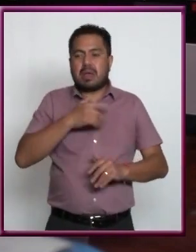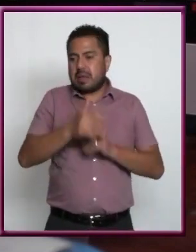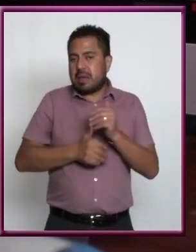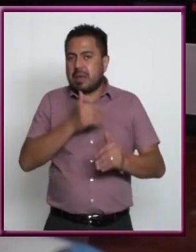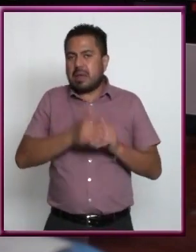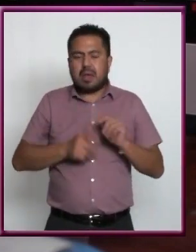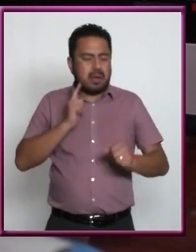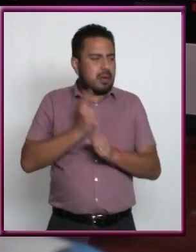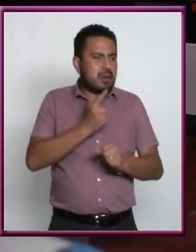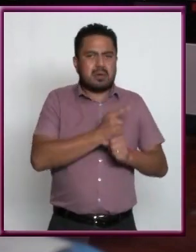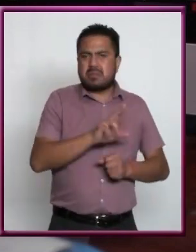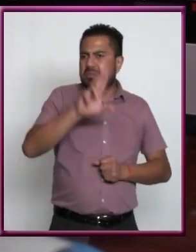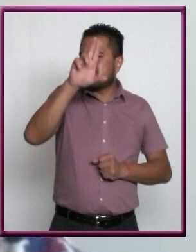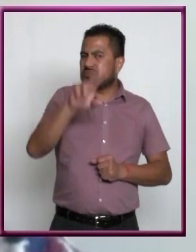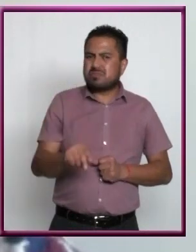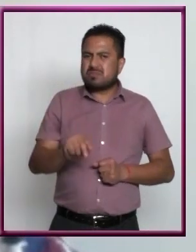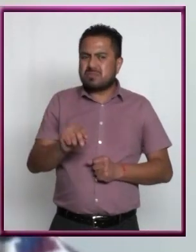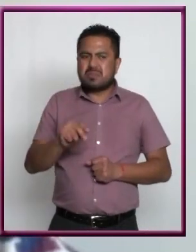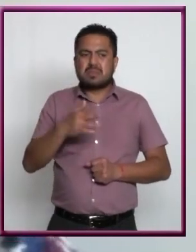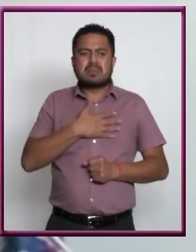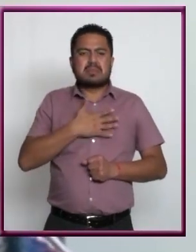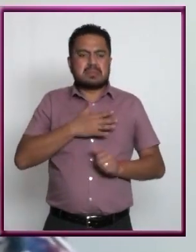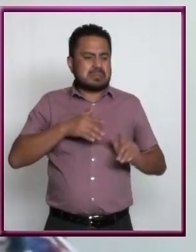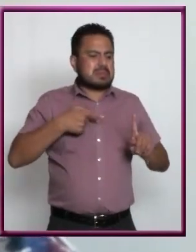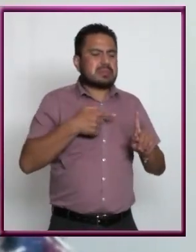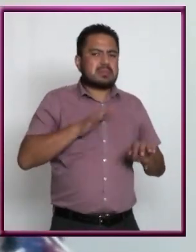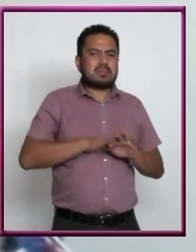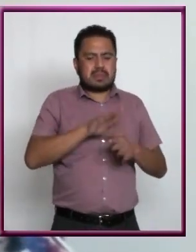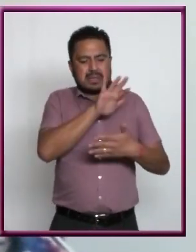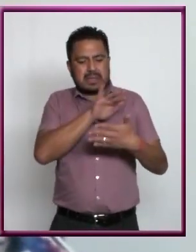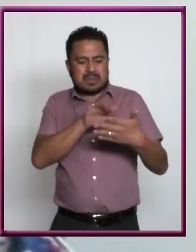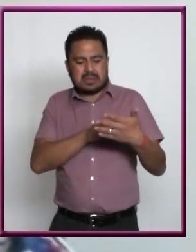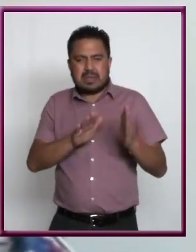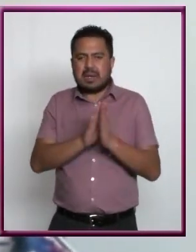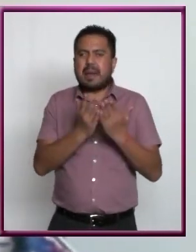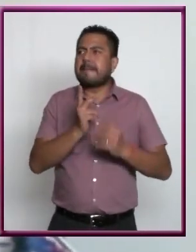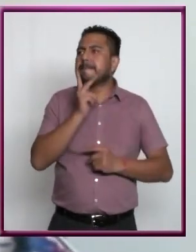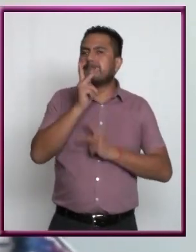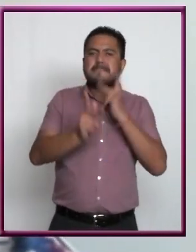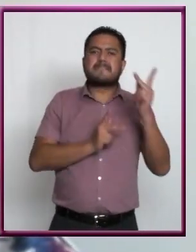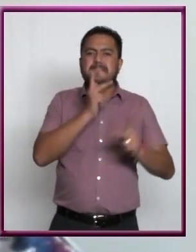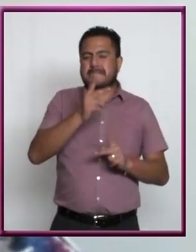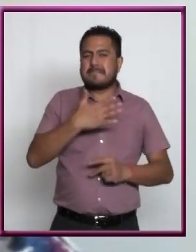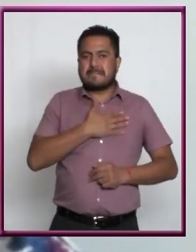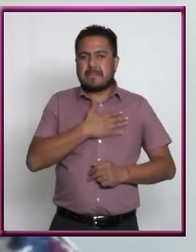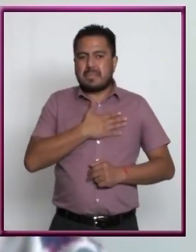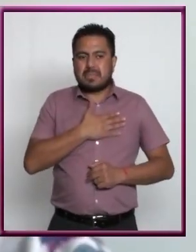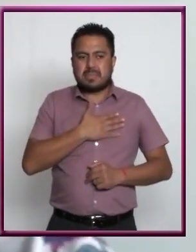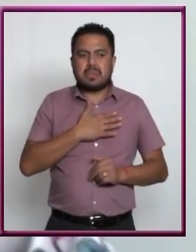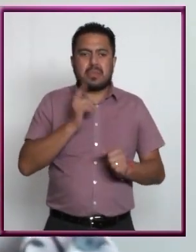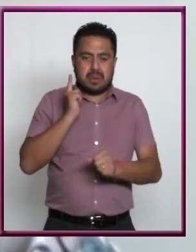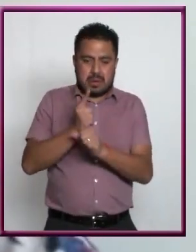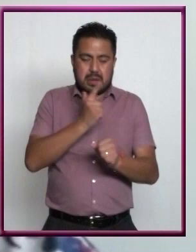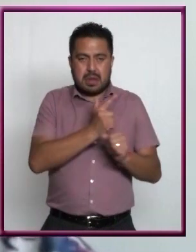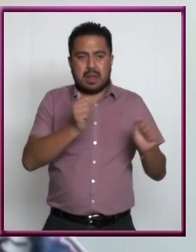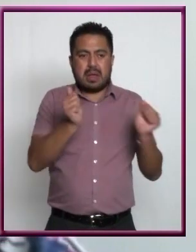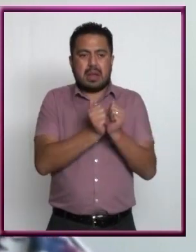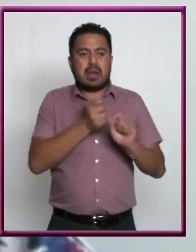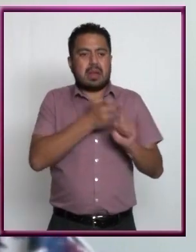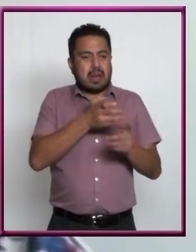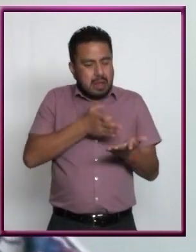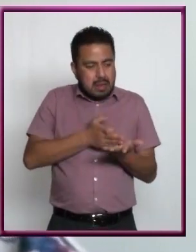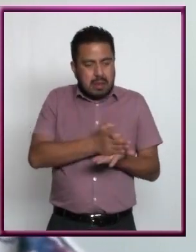camino pues yo me di cuenta de que no, de que mi lado iba más por la literatura y por las palabras. Y encontré